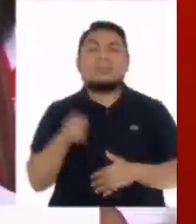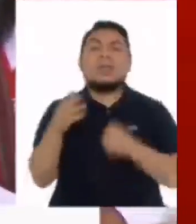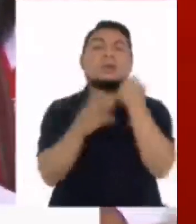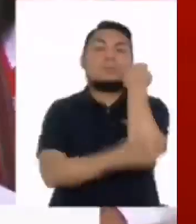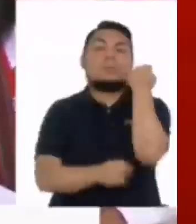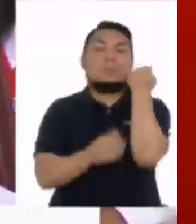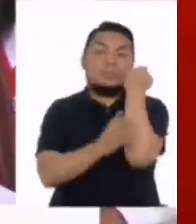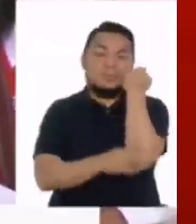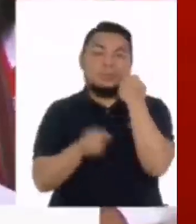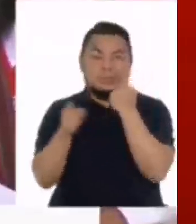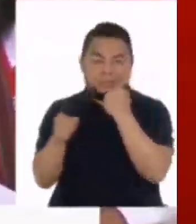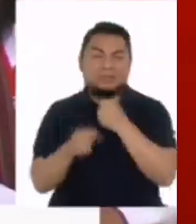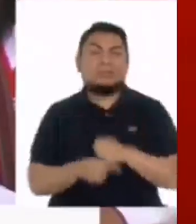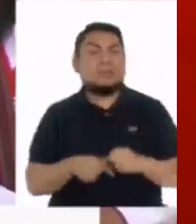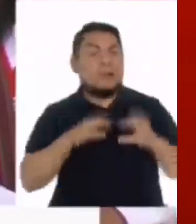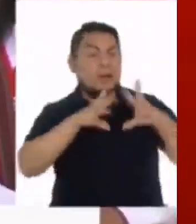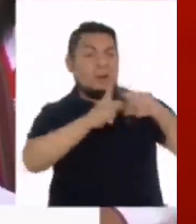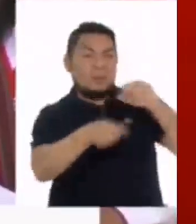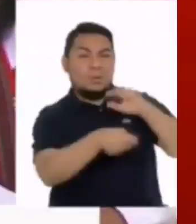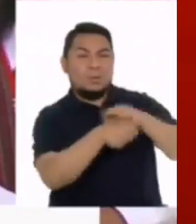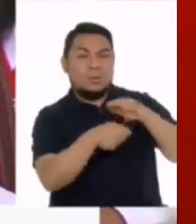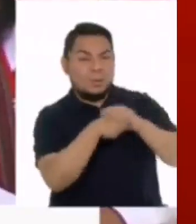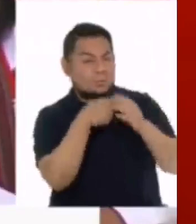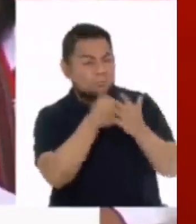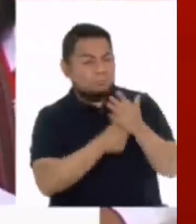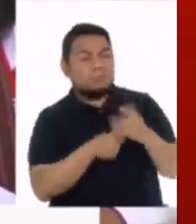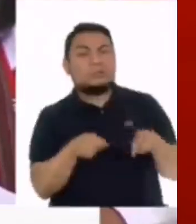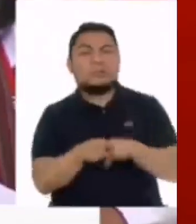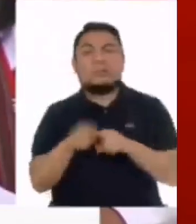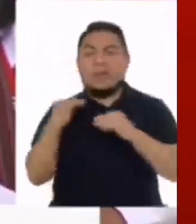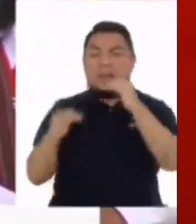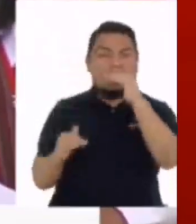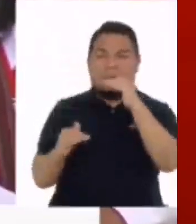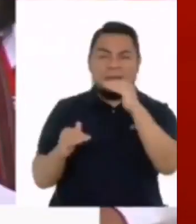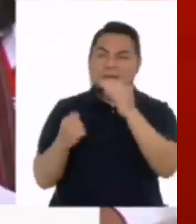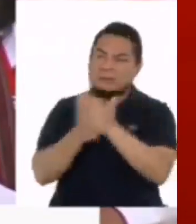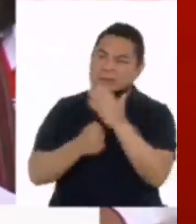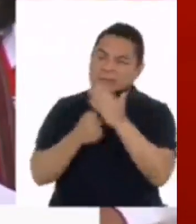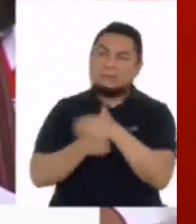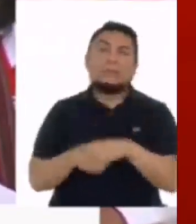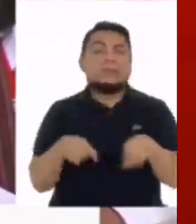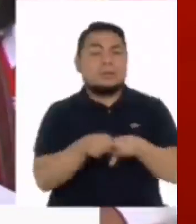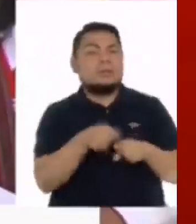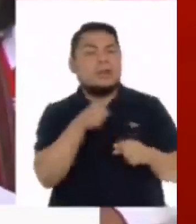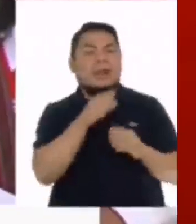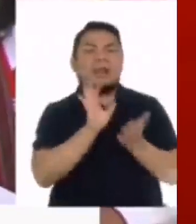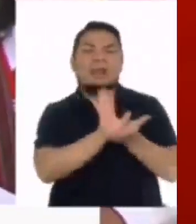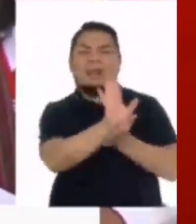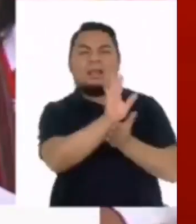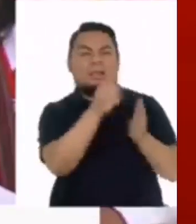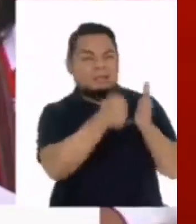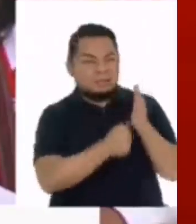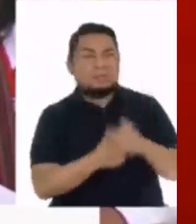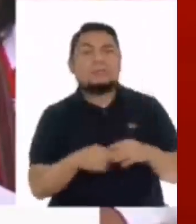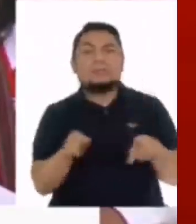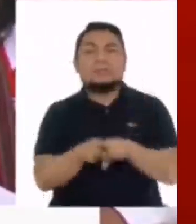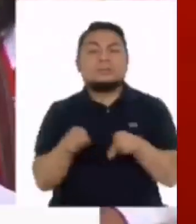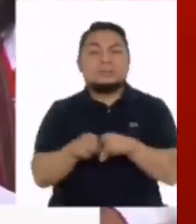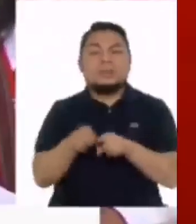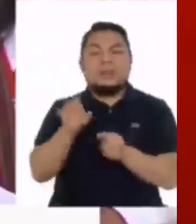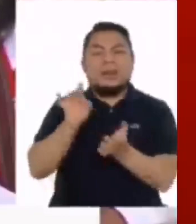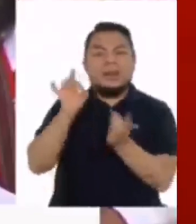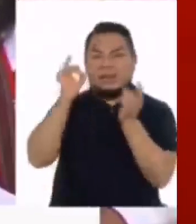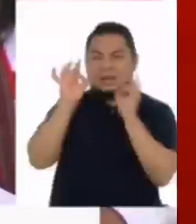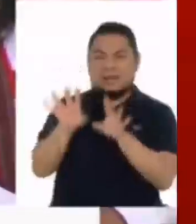pobreza, la corrupción, la desigualdad, la marginación, la